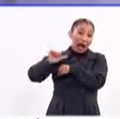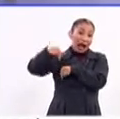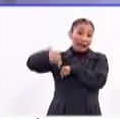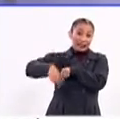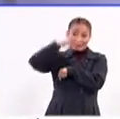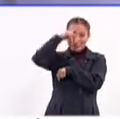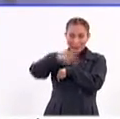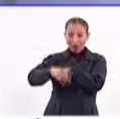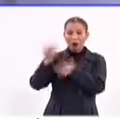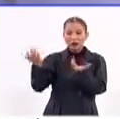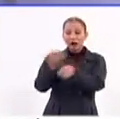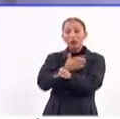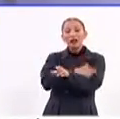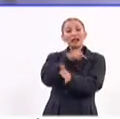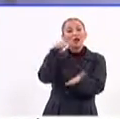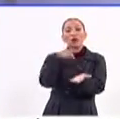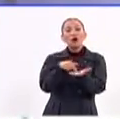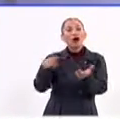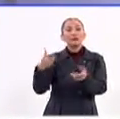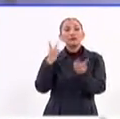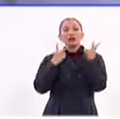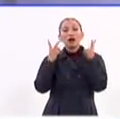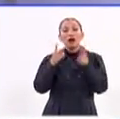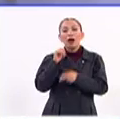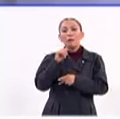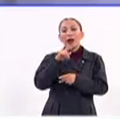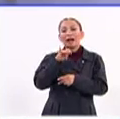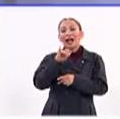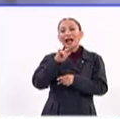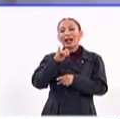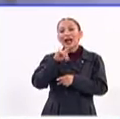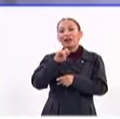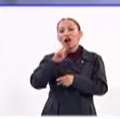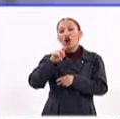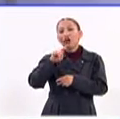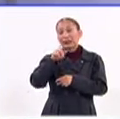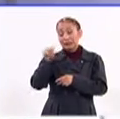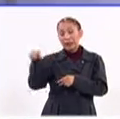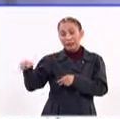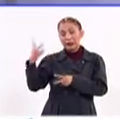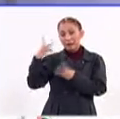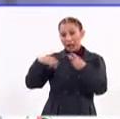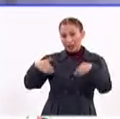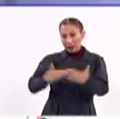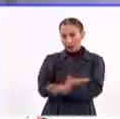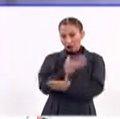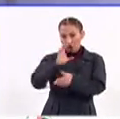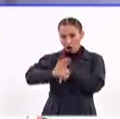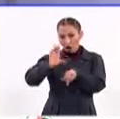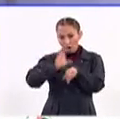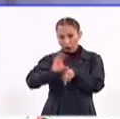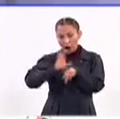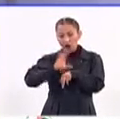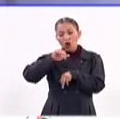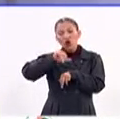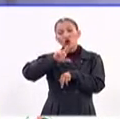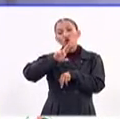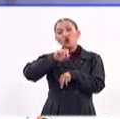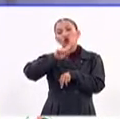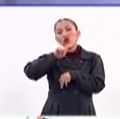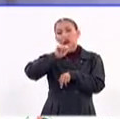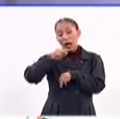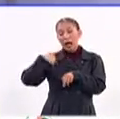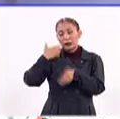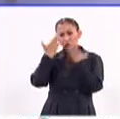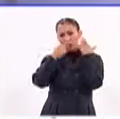México. Así es que nos acompaña en el estudio María Alejandra Ortiz Gómez. Ella es precisamente colombiana de Cúcuta y